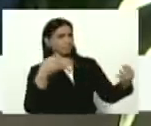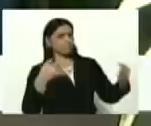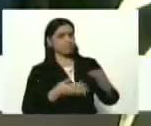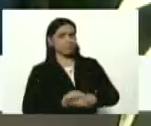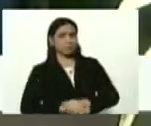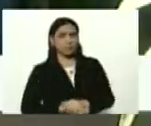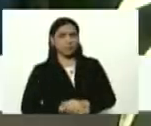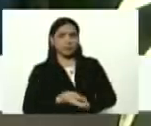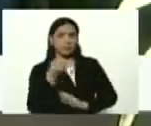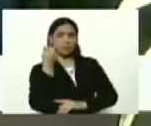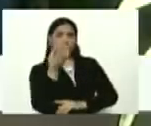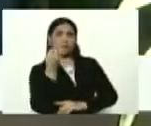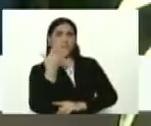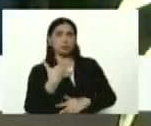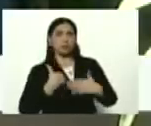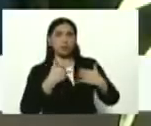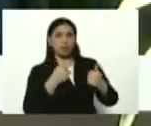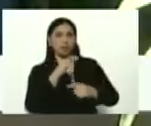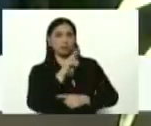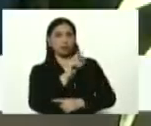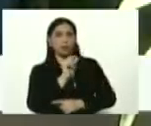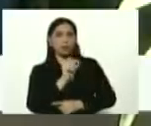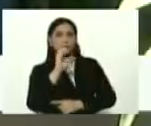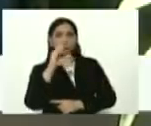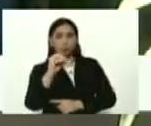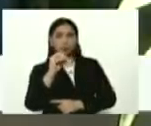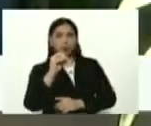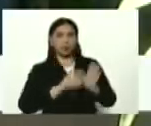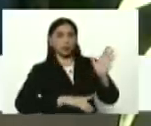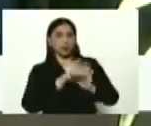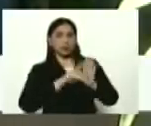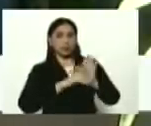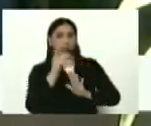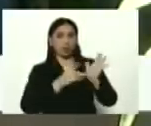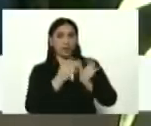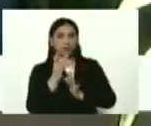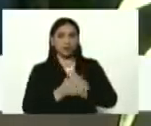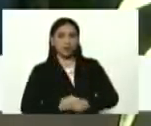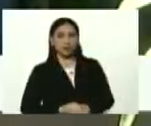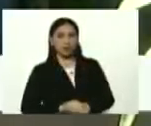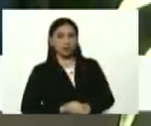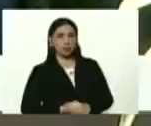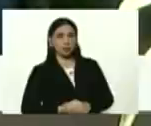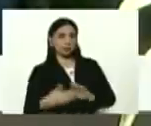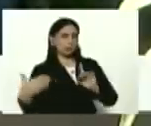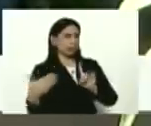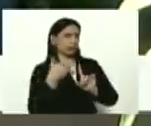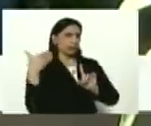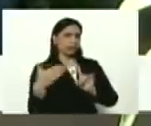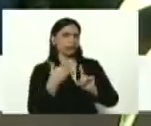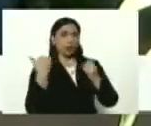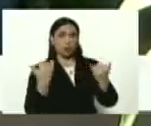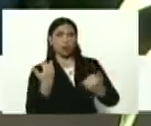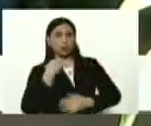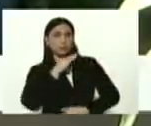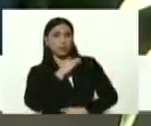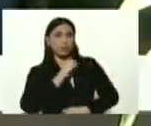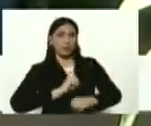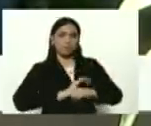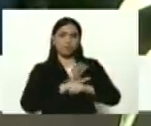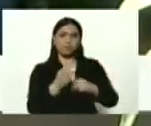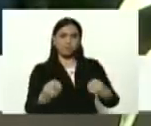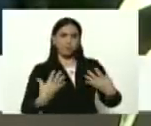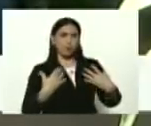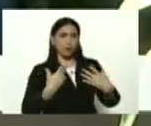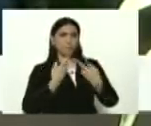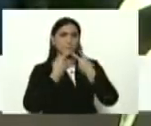el Congreso de Salud 2.0, que se desarrolló en abril, en pleno ataque, en plena pandemia, para compartir